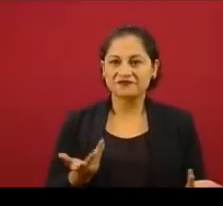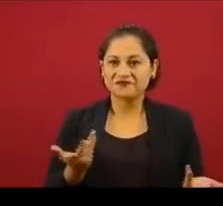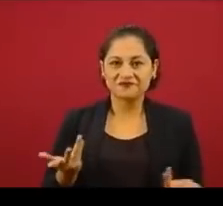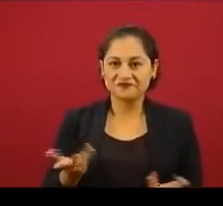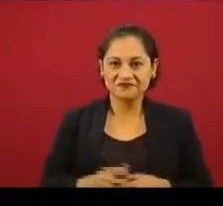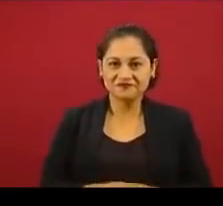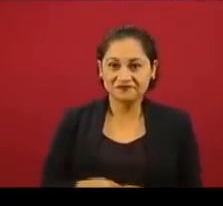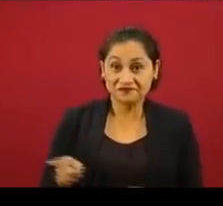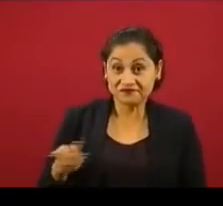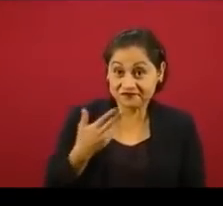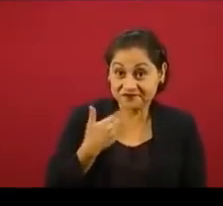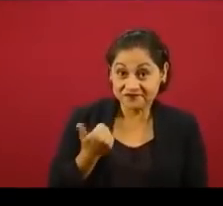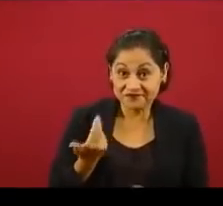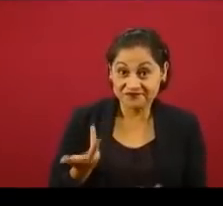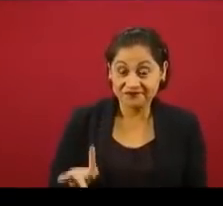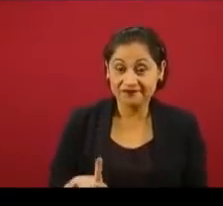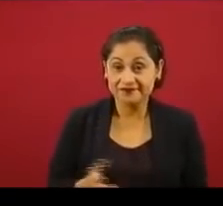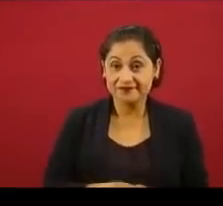no funcionan.